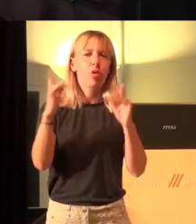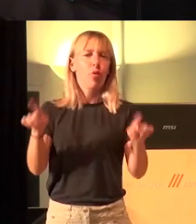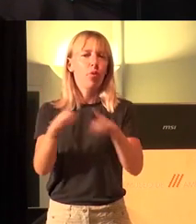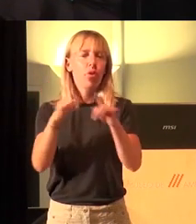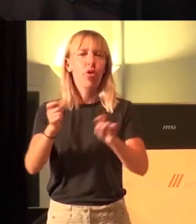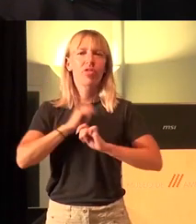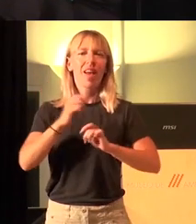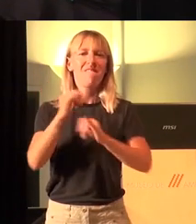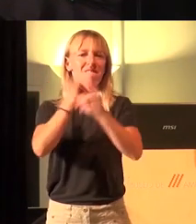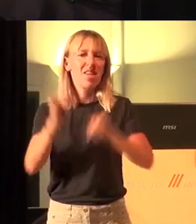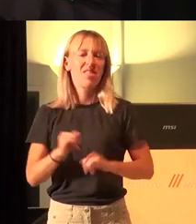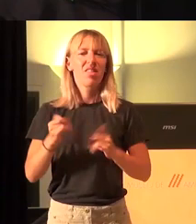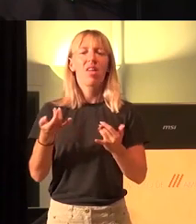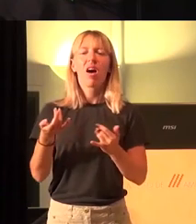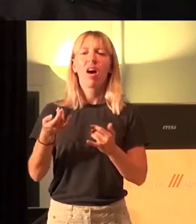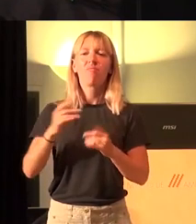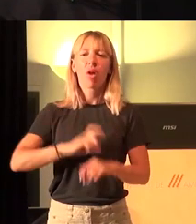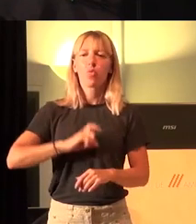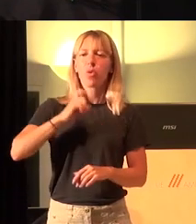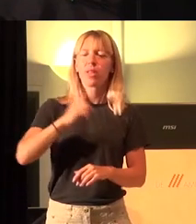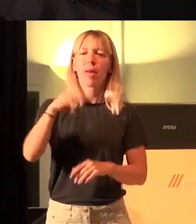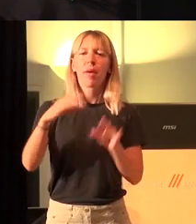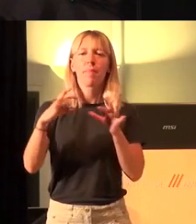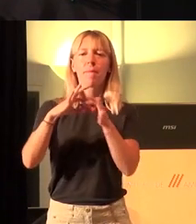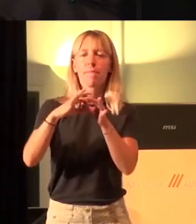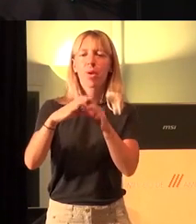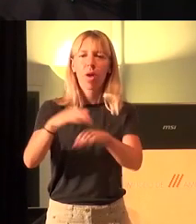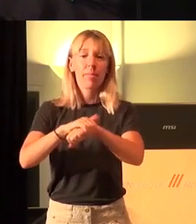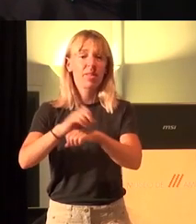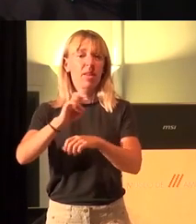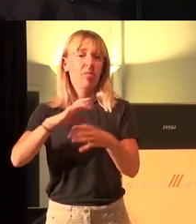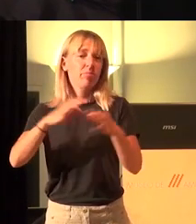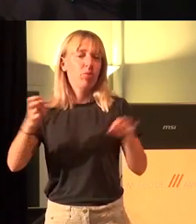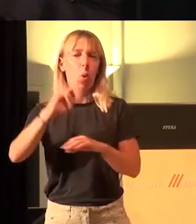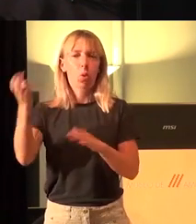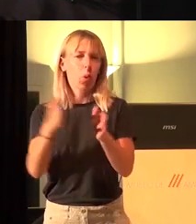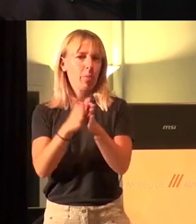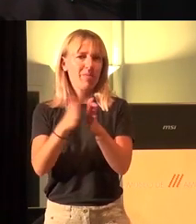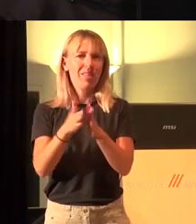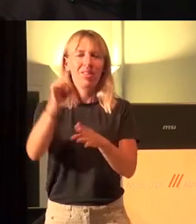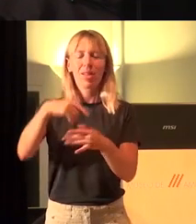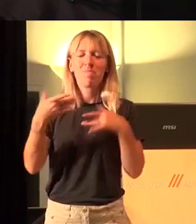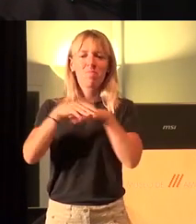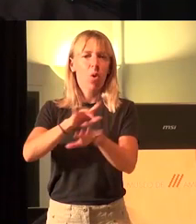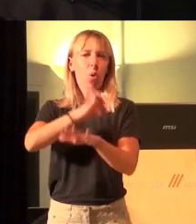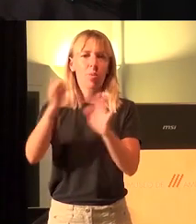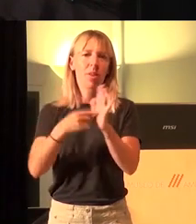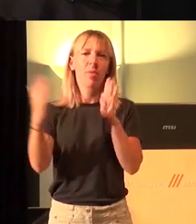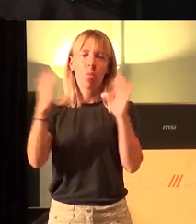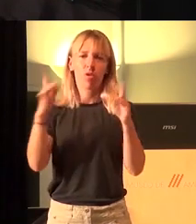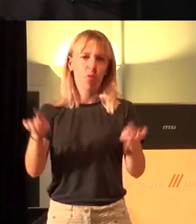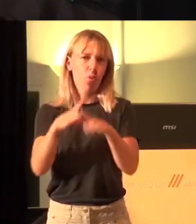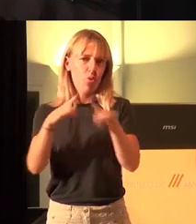genera felicidad, autoestima. Establezco vínculos de amistad con otros compañeros y estamos totalmente integrados durante la